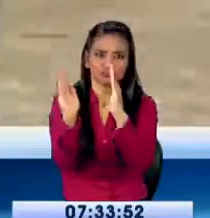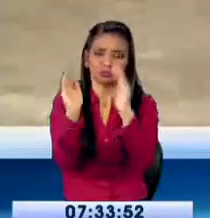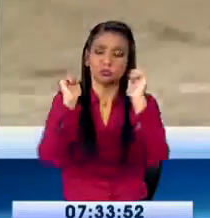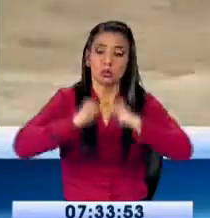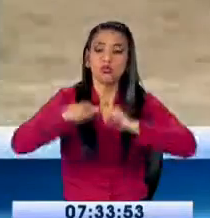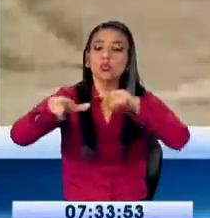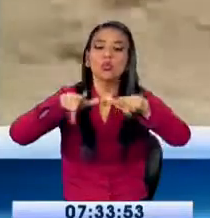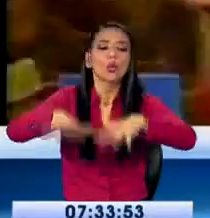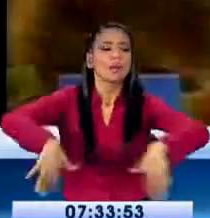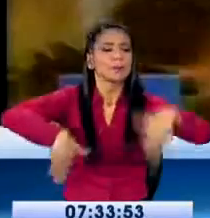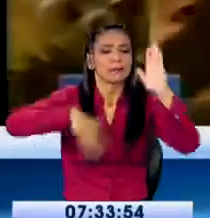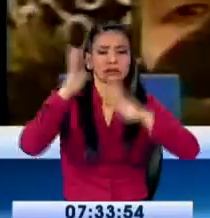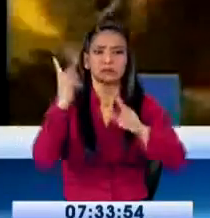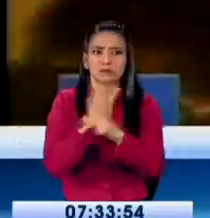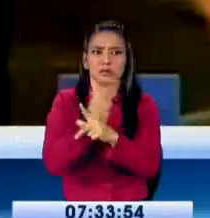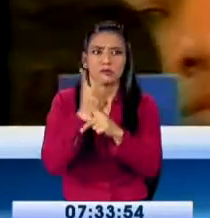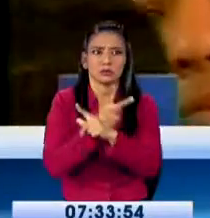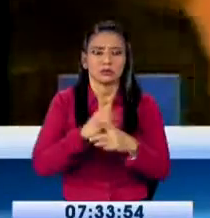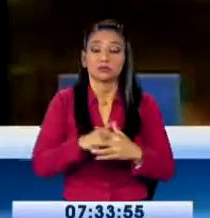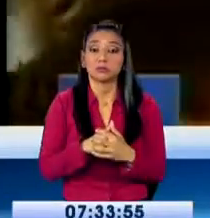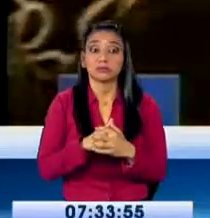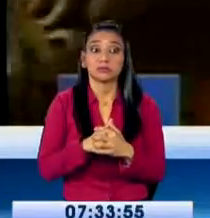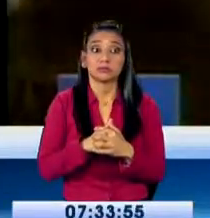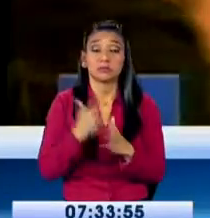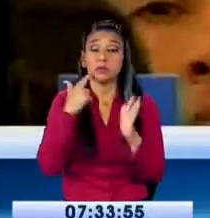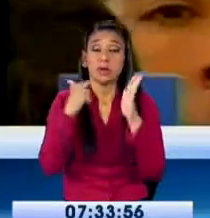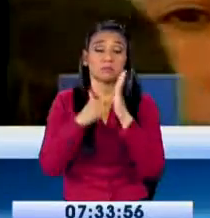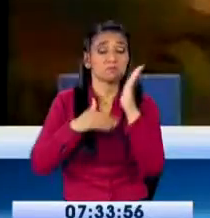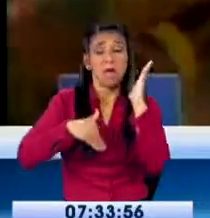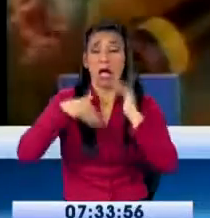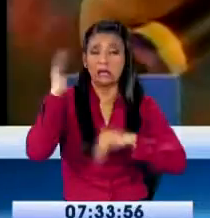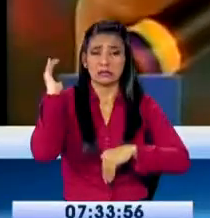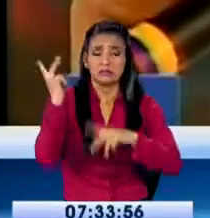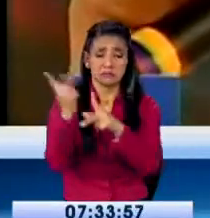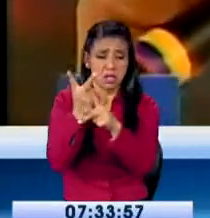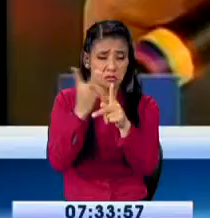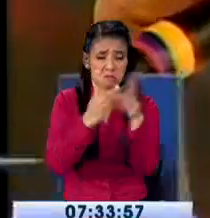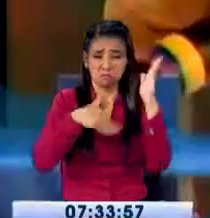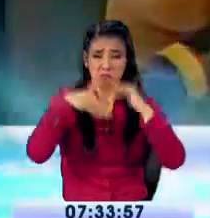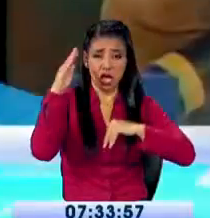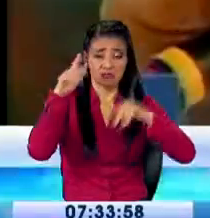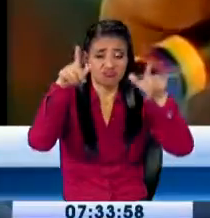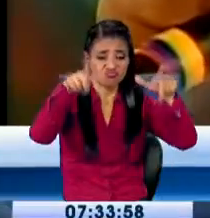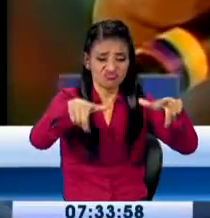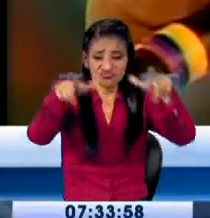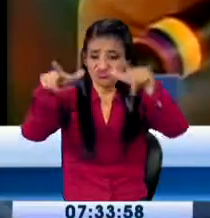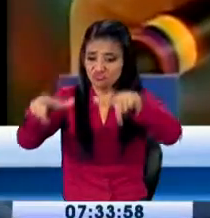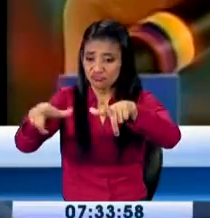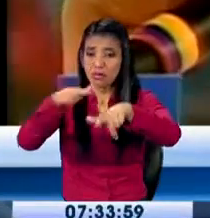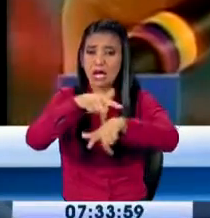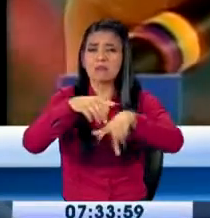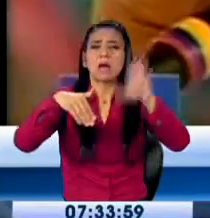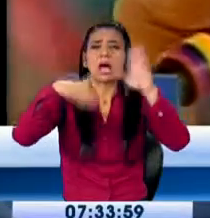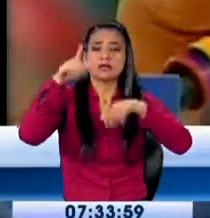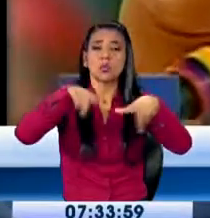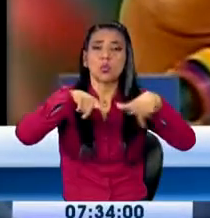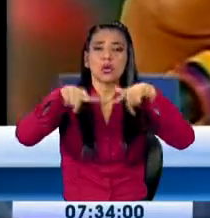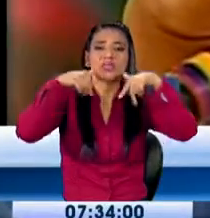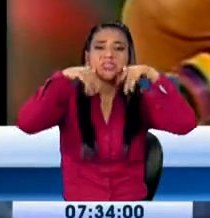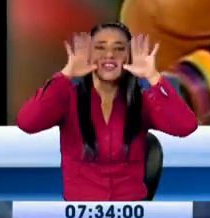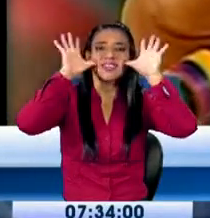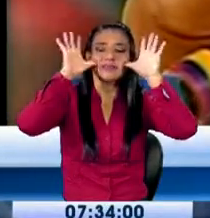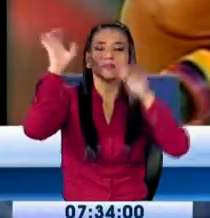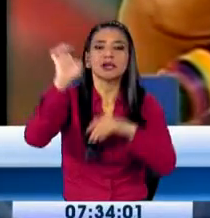las zonas afectadas. Vimos que la parte más fuerte del fenómeno del Niño de presentarse, que es casi seguro, será diciembre,